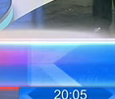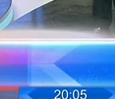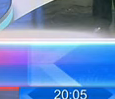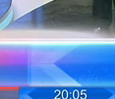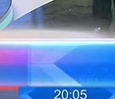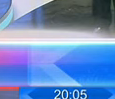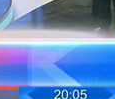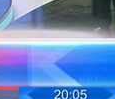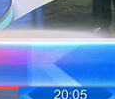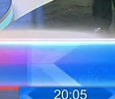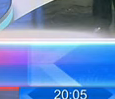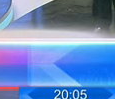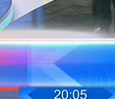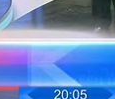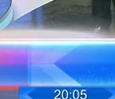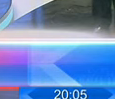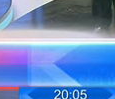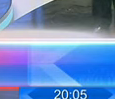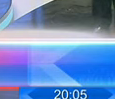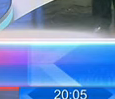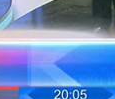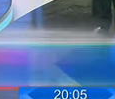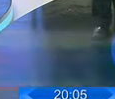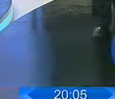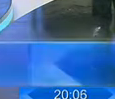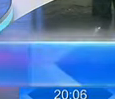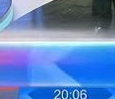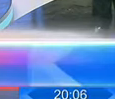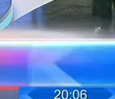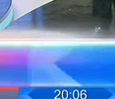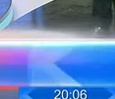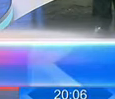candidato Paco Moncayo, María Fernanda. Así es, y siempre